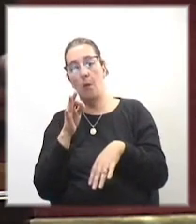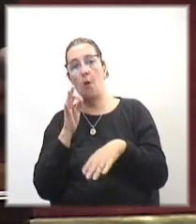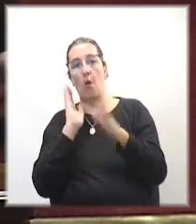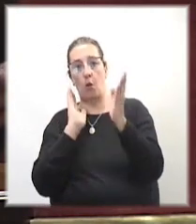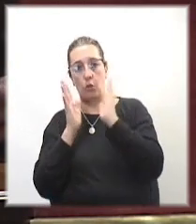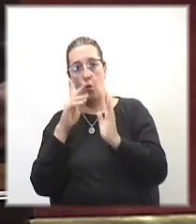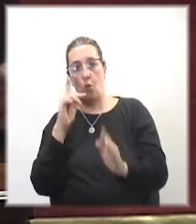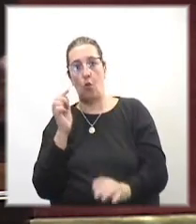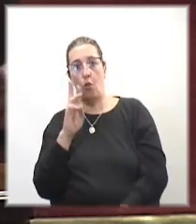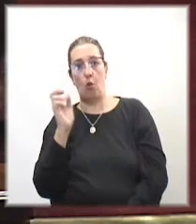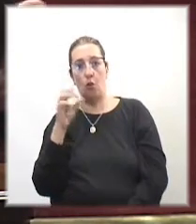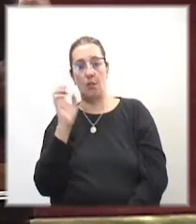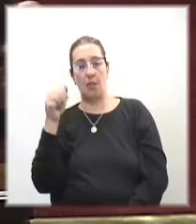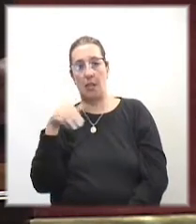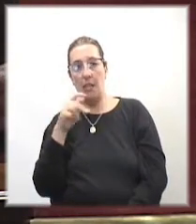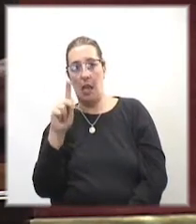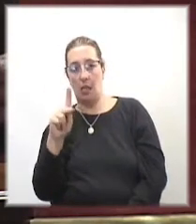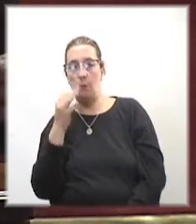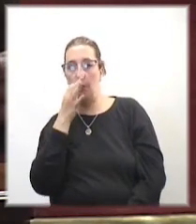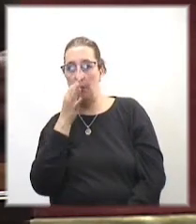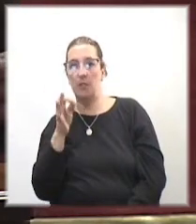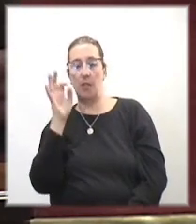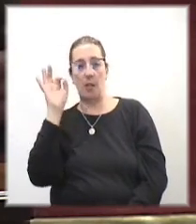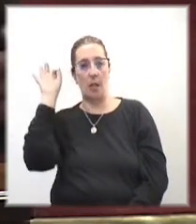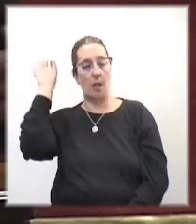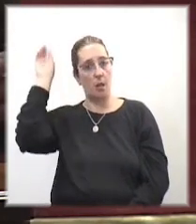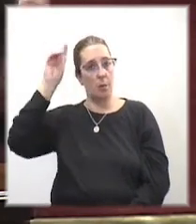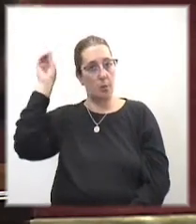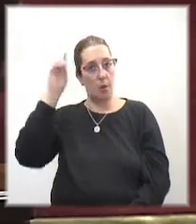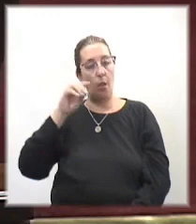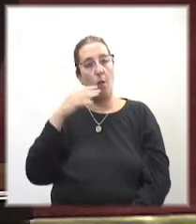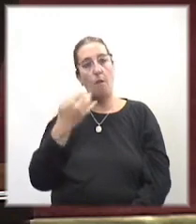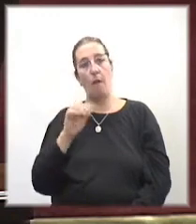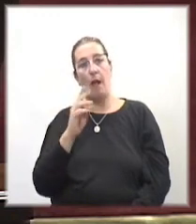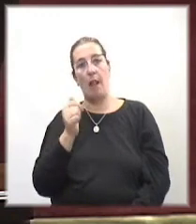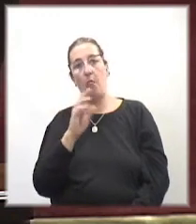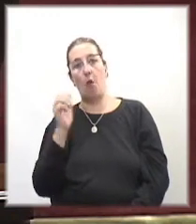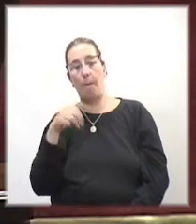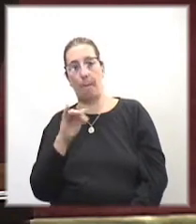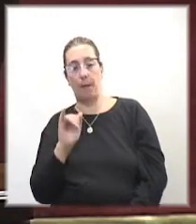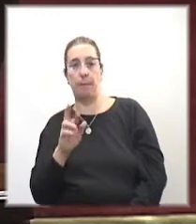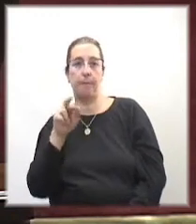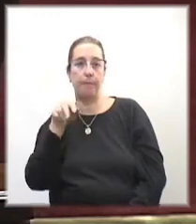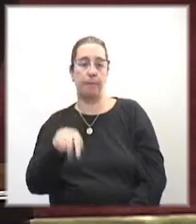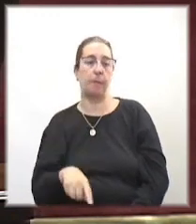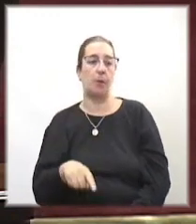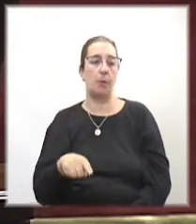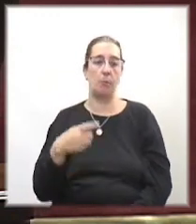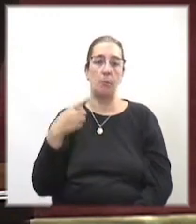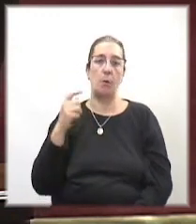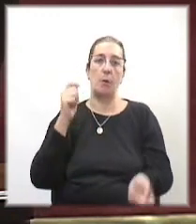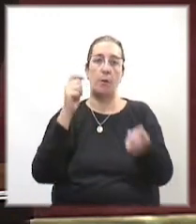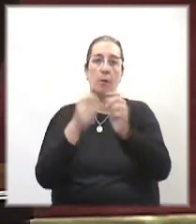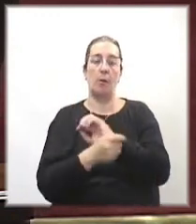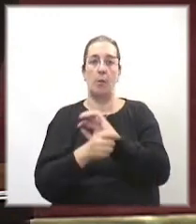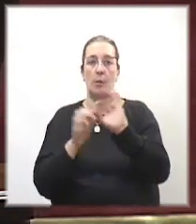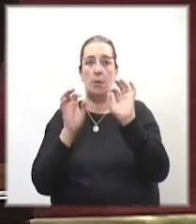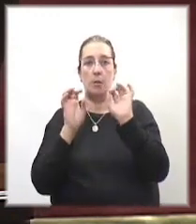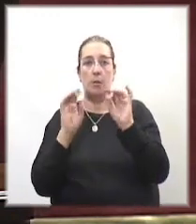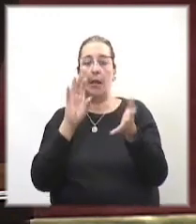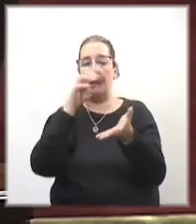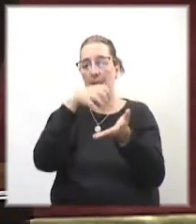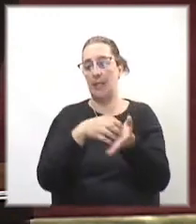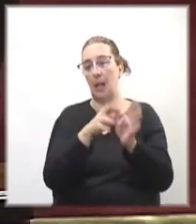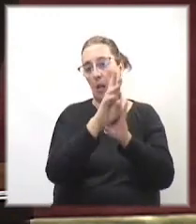como señalaba el diputado Valdomir. Así que en este bloque hemos manifestado observaciones únicamente respecto a la Agencia Reguladora de Seguridad Social